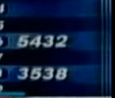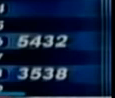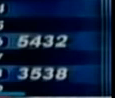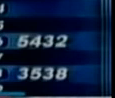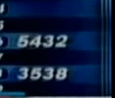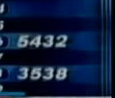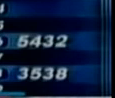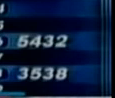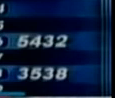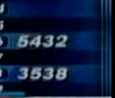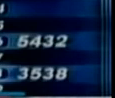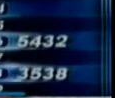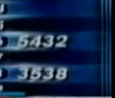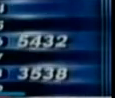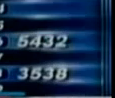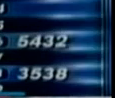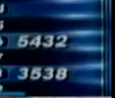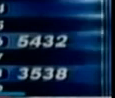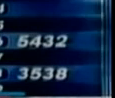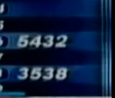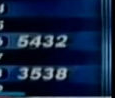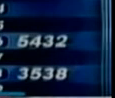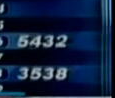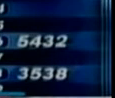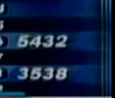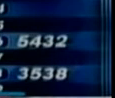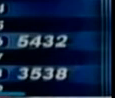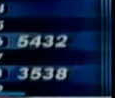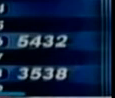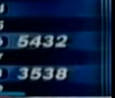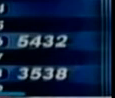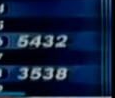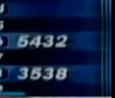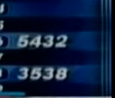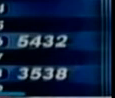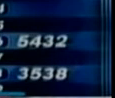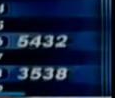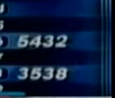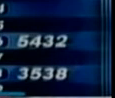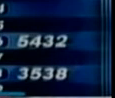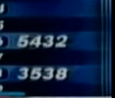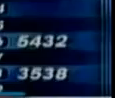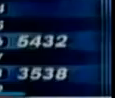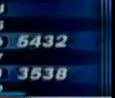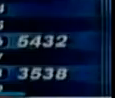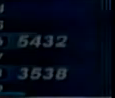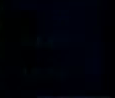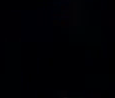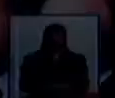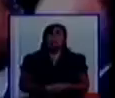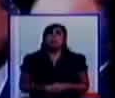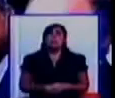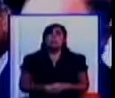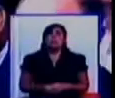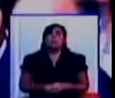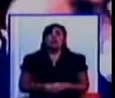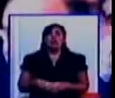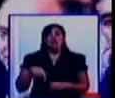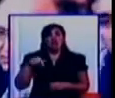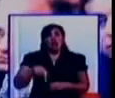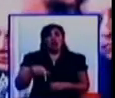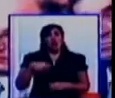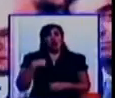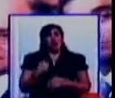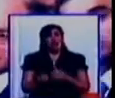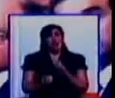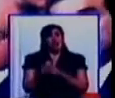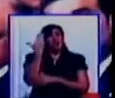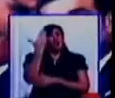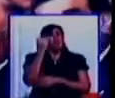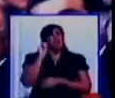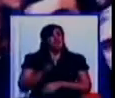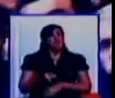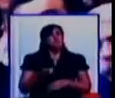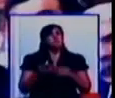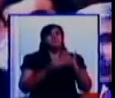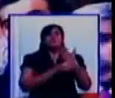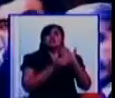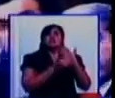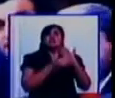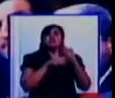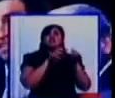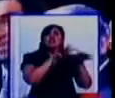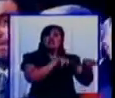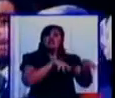el bicentenario importando carne, trigo y leche. Hemos creado el Ministerio de Agricultura y